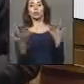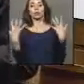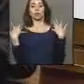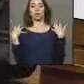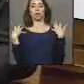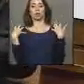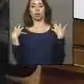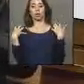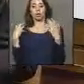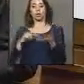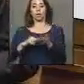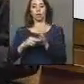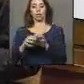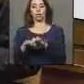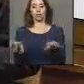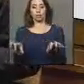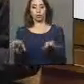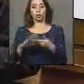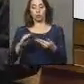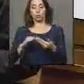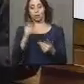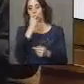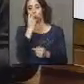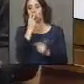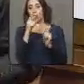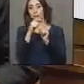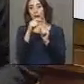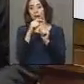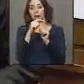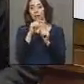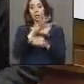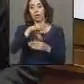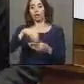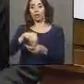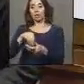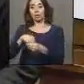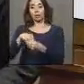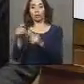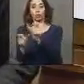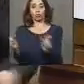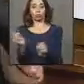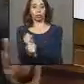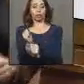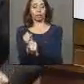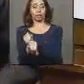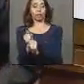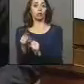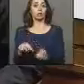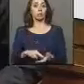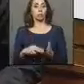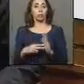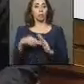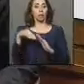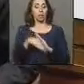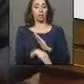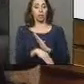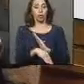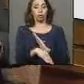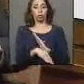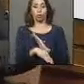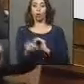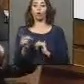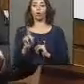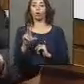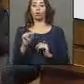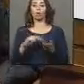cargo de las divisiones que se produzcan, perdónenme el lenguaje, en el seno de la clase trabajadora. Si ese es el problema de fondo. Este